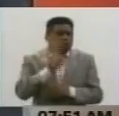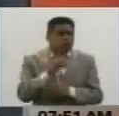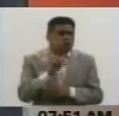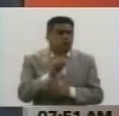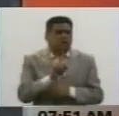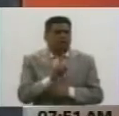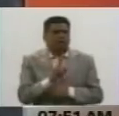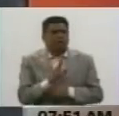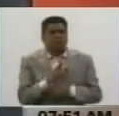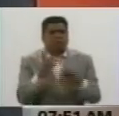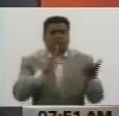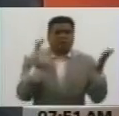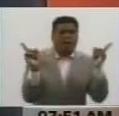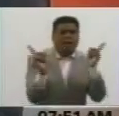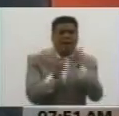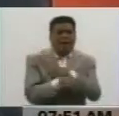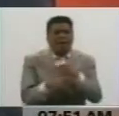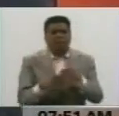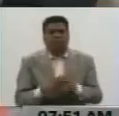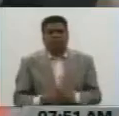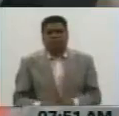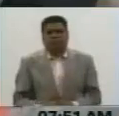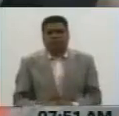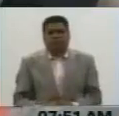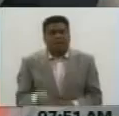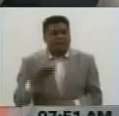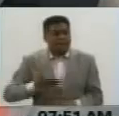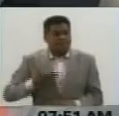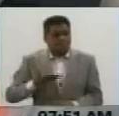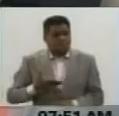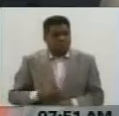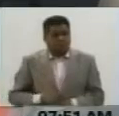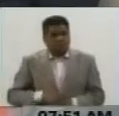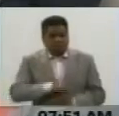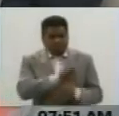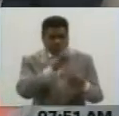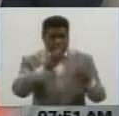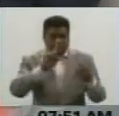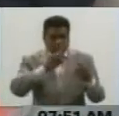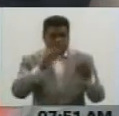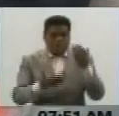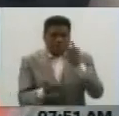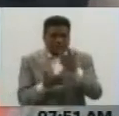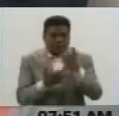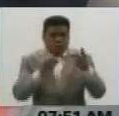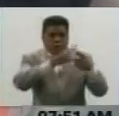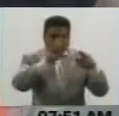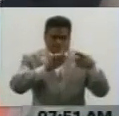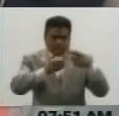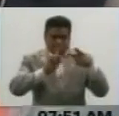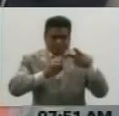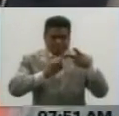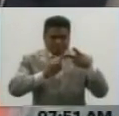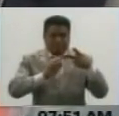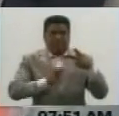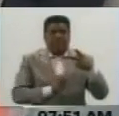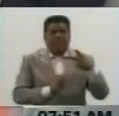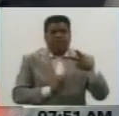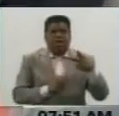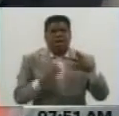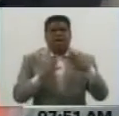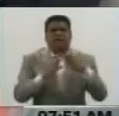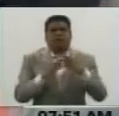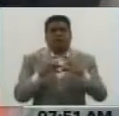sufran alteraciones importantes? Después de la definición de esa tecnología hay que hacer una gran inversión, porque es política del Estado